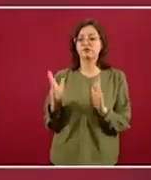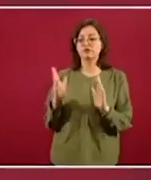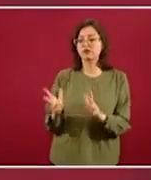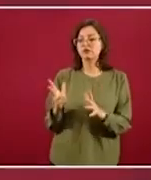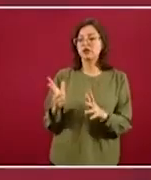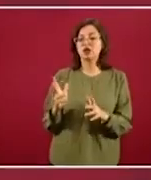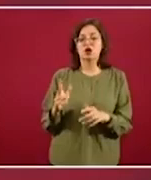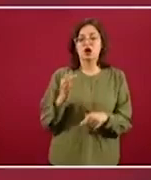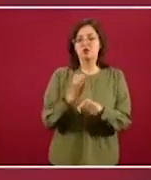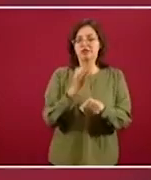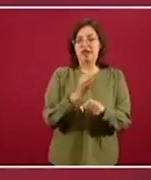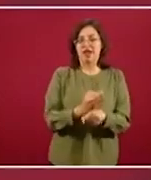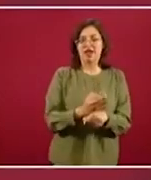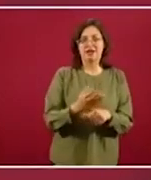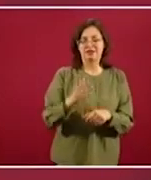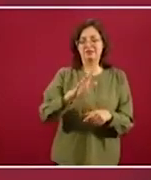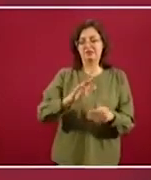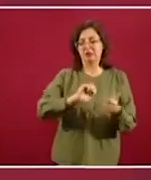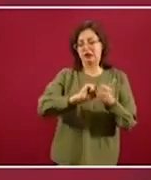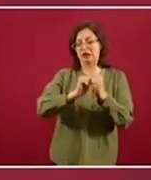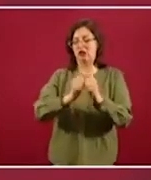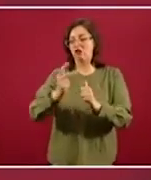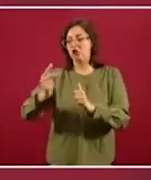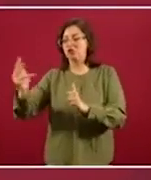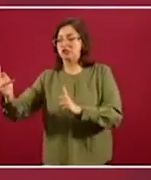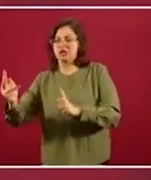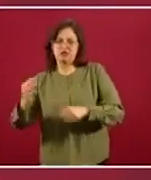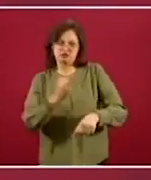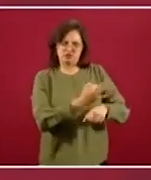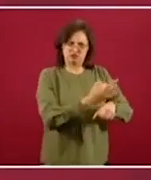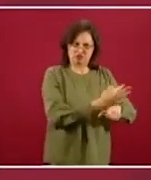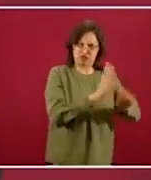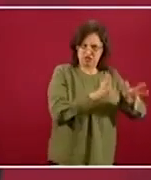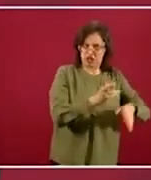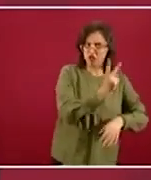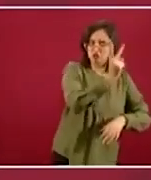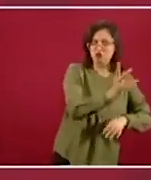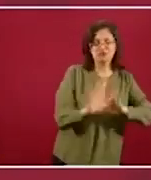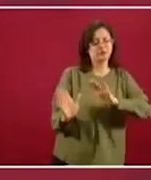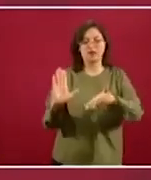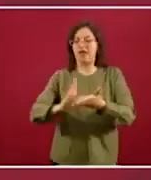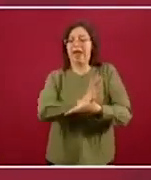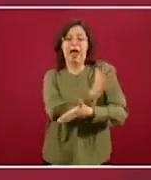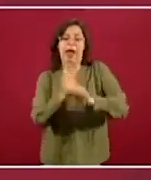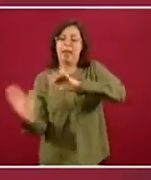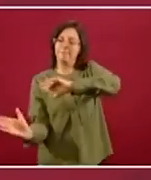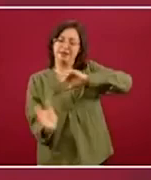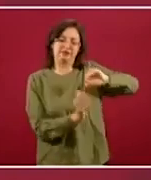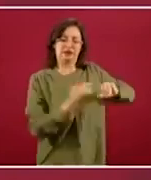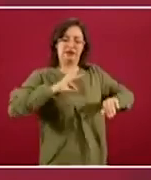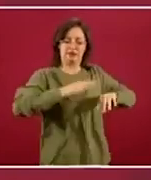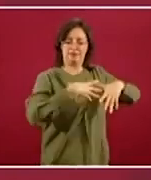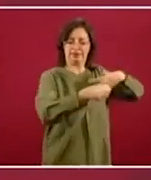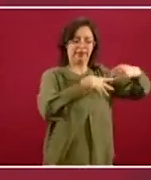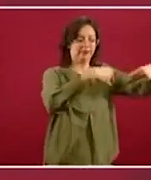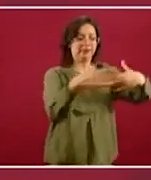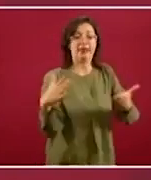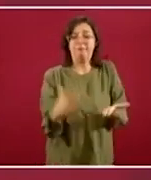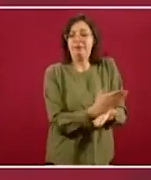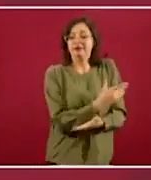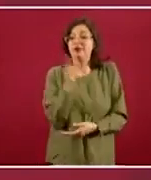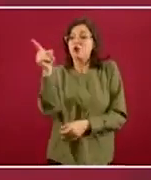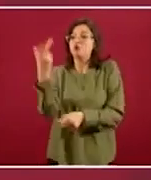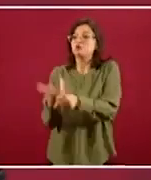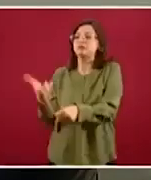reconversión hospitalaria, para no confundir con las fases o los escenarios que hemos planteado de la epidemia en México, de la